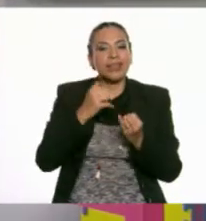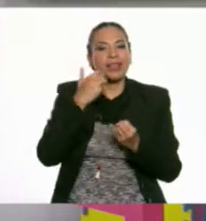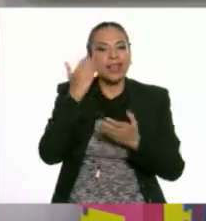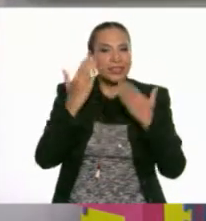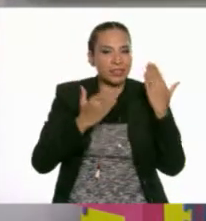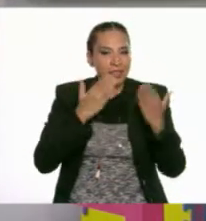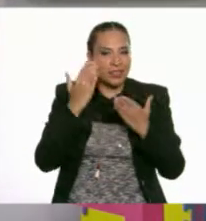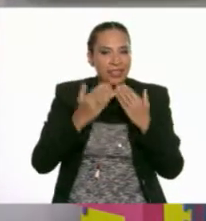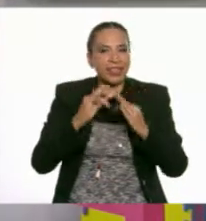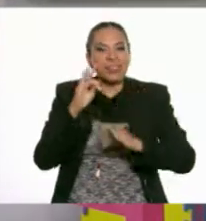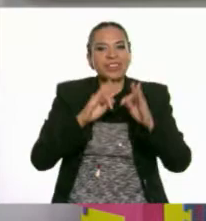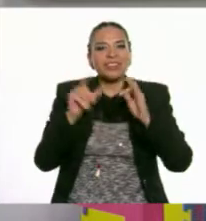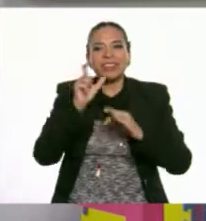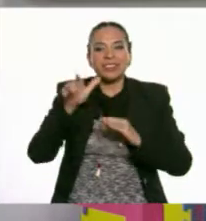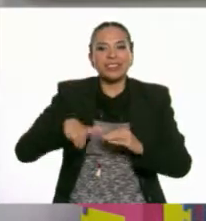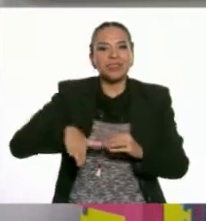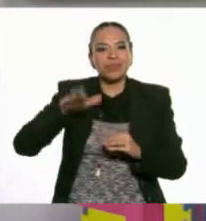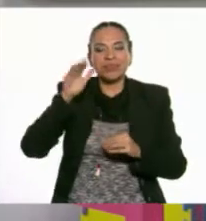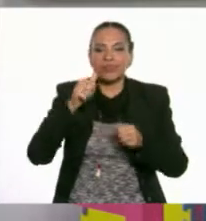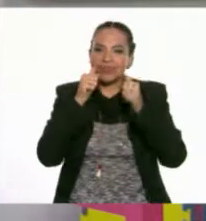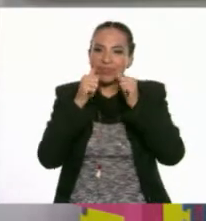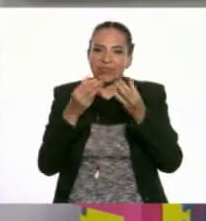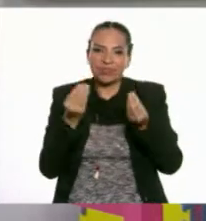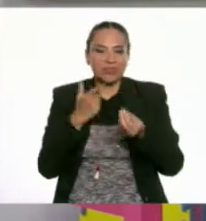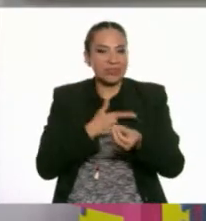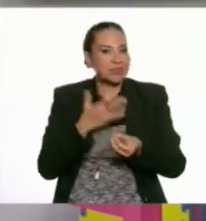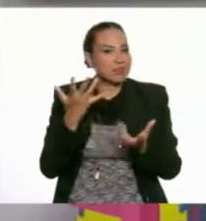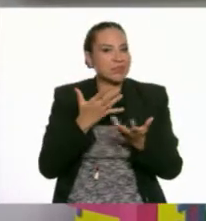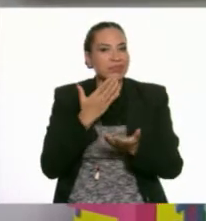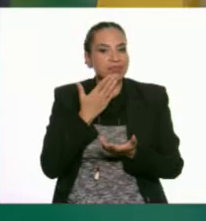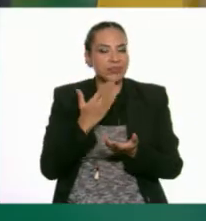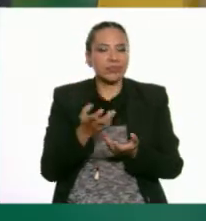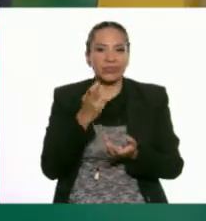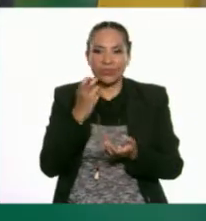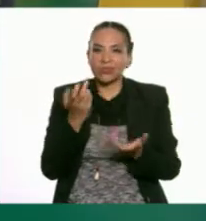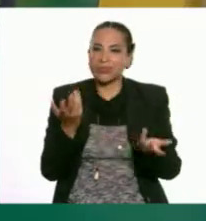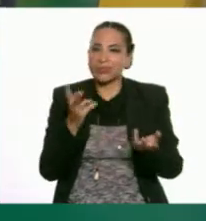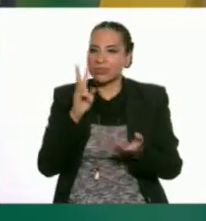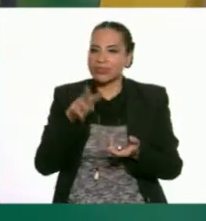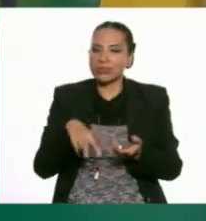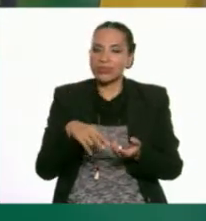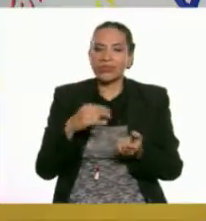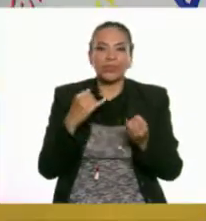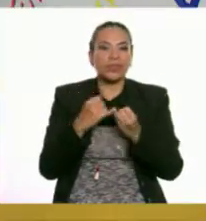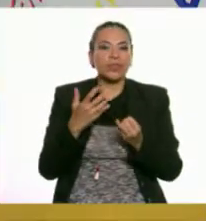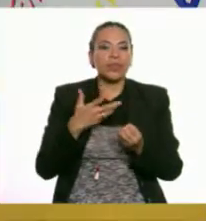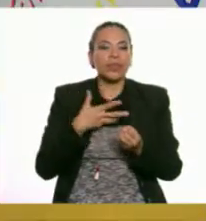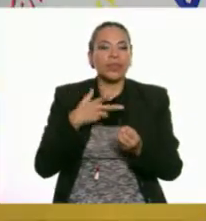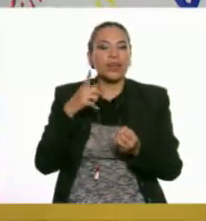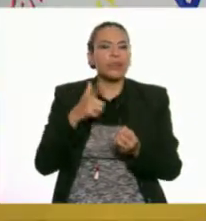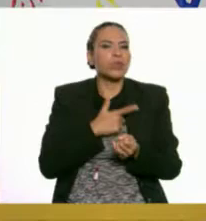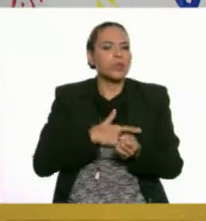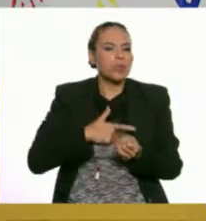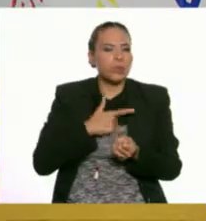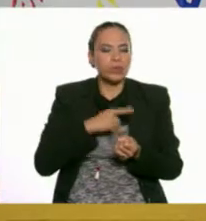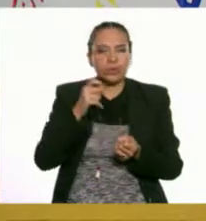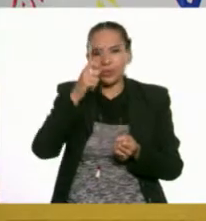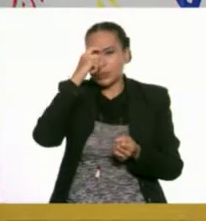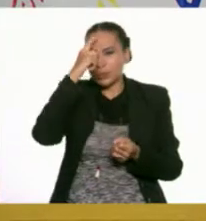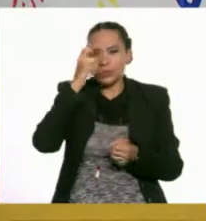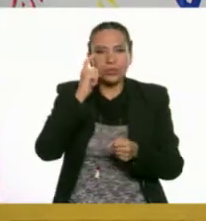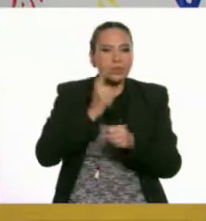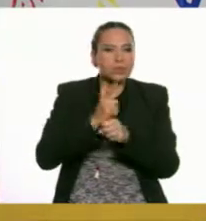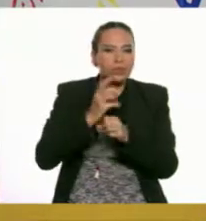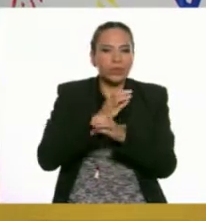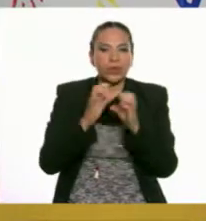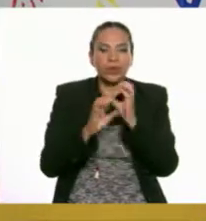estudiar física cuando sea grande, pues le pone mucho empeño y quedó muy bien. Justamente eso, también Paloma tiene la iniciativa de descubrir más